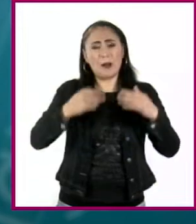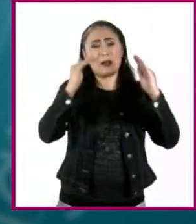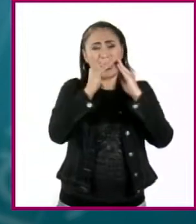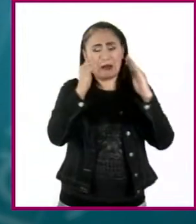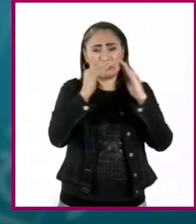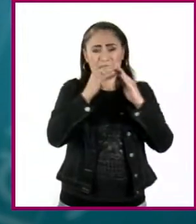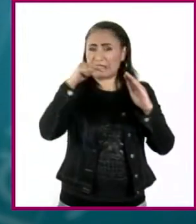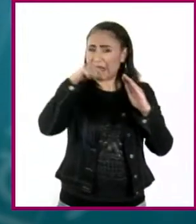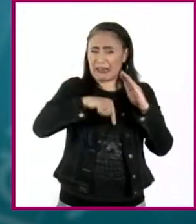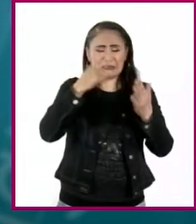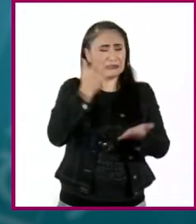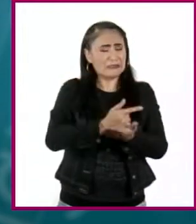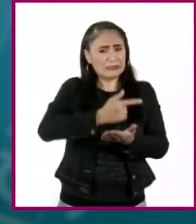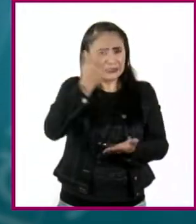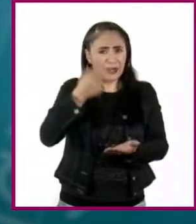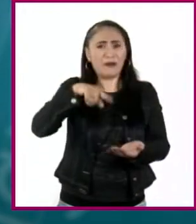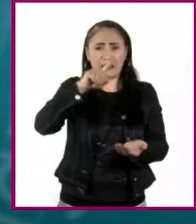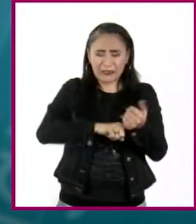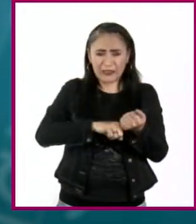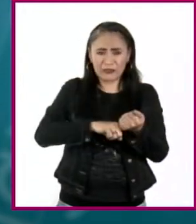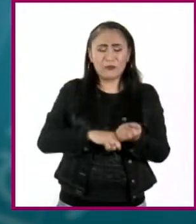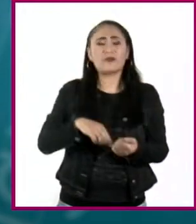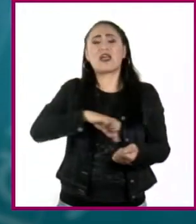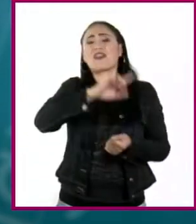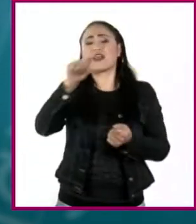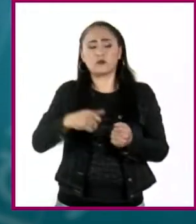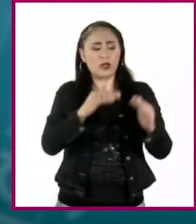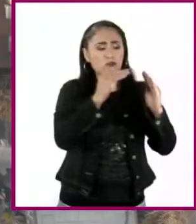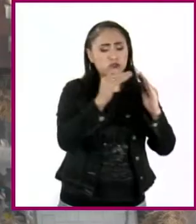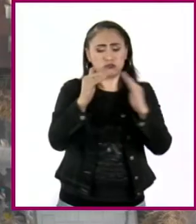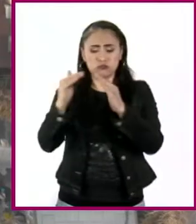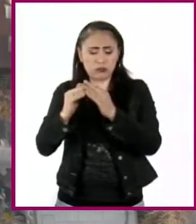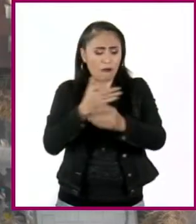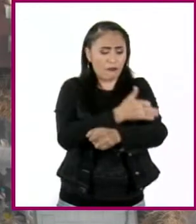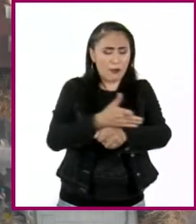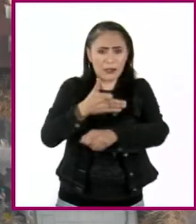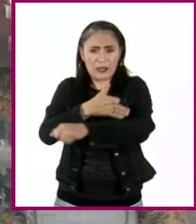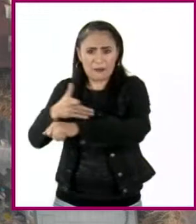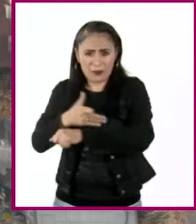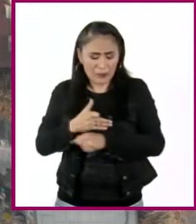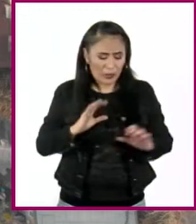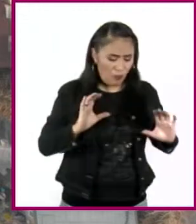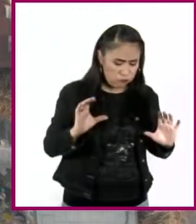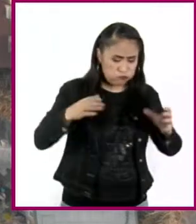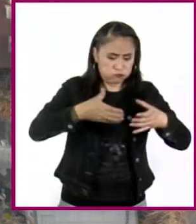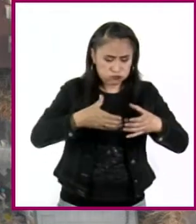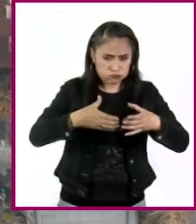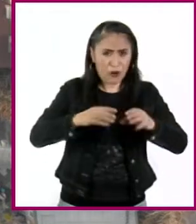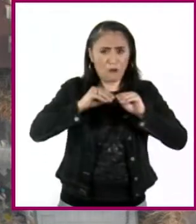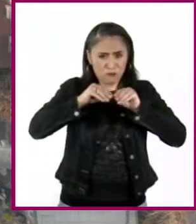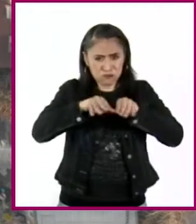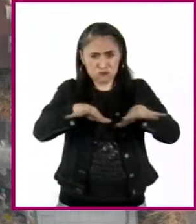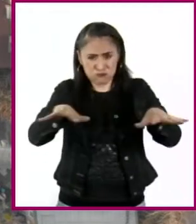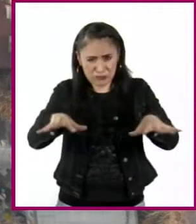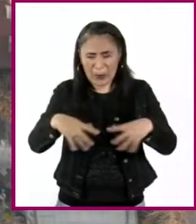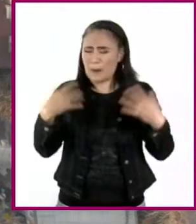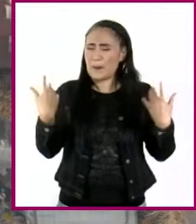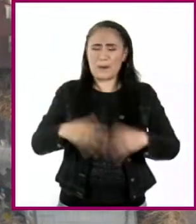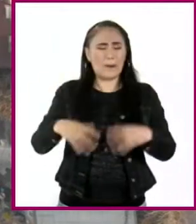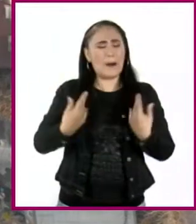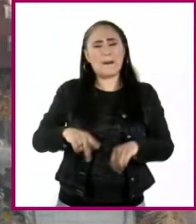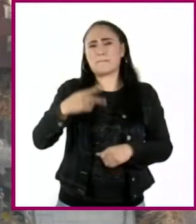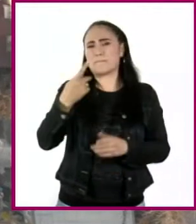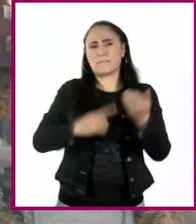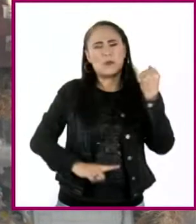fenómeno social es grave, cuando se extiende a un conjunto de familias, es decir, a una comunidad, se vuelve un problema público que se